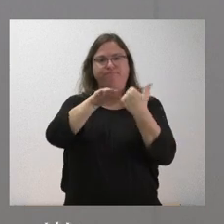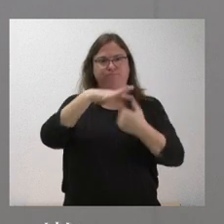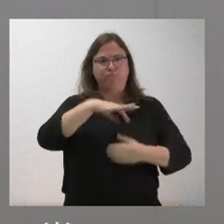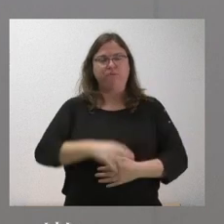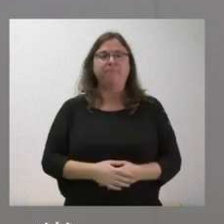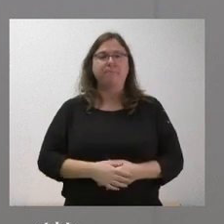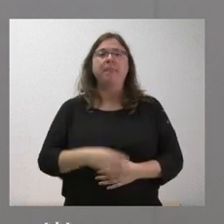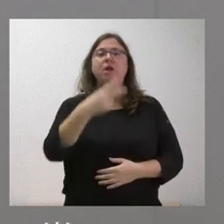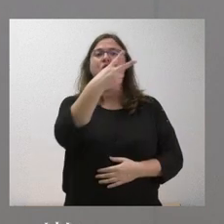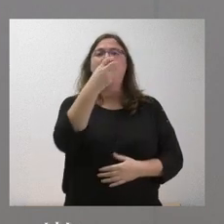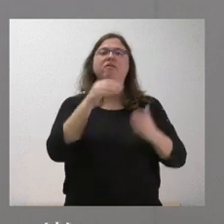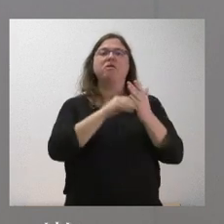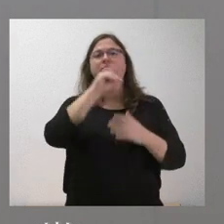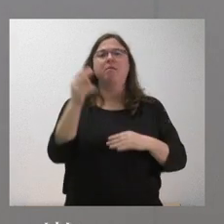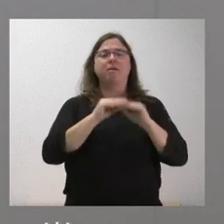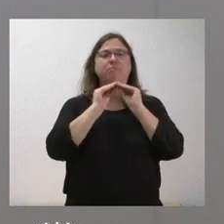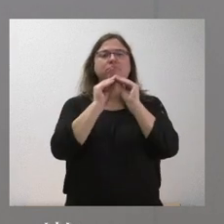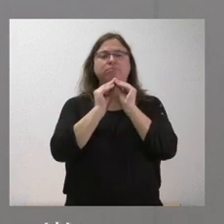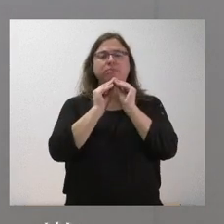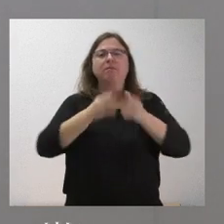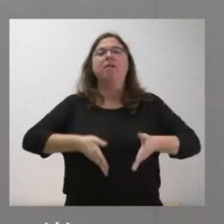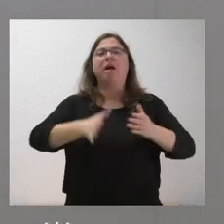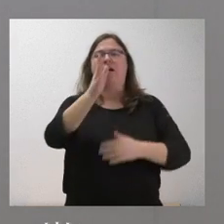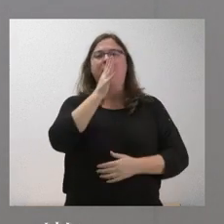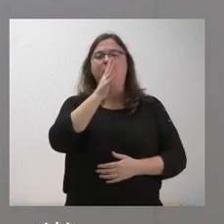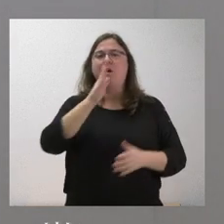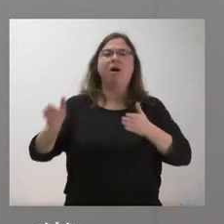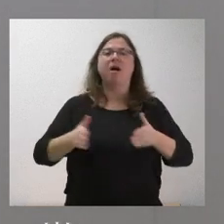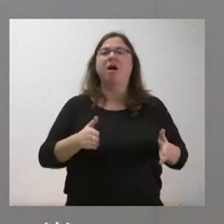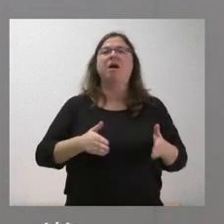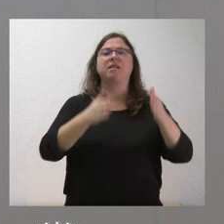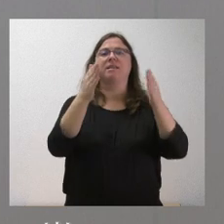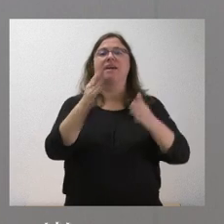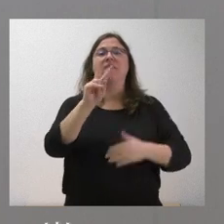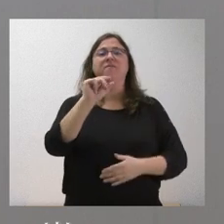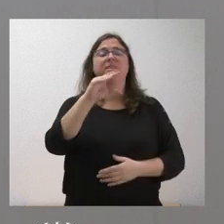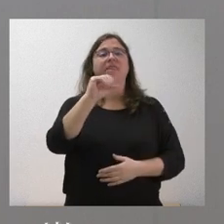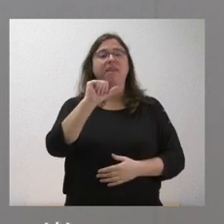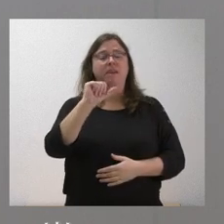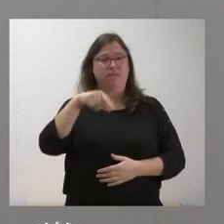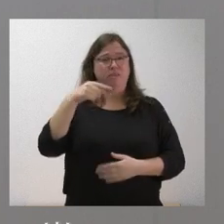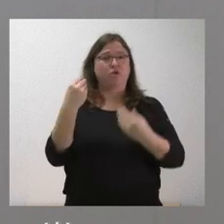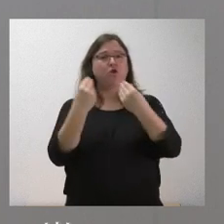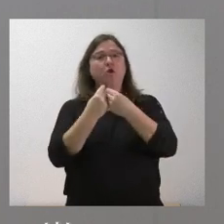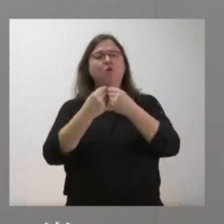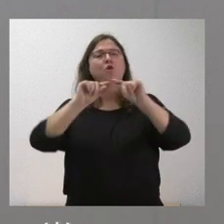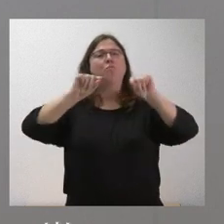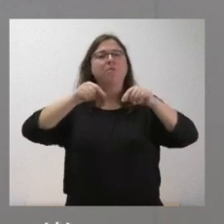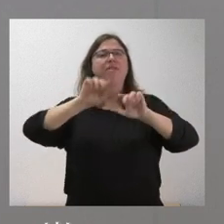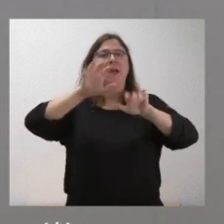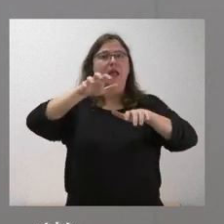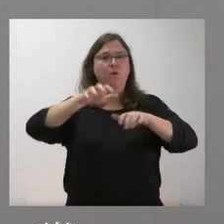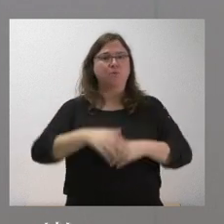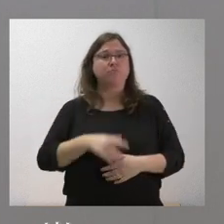200,000 para la reconstrucción de un de aguas en la carretera que une vecilla de valderaduey en Valladolid con la provincia de León